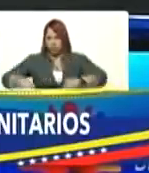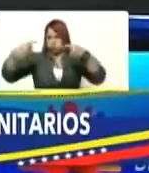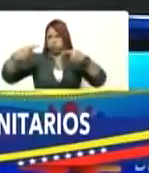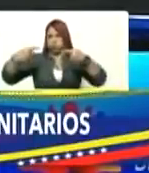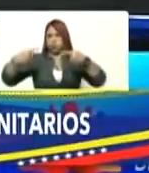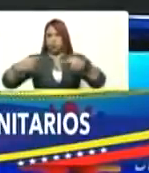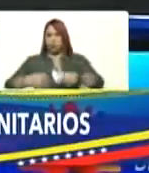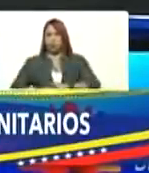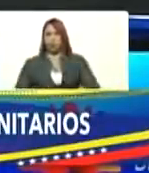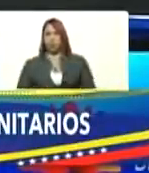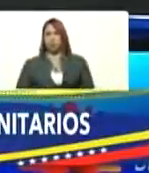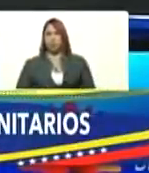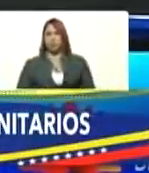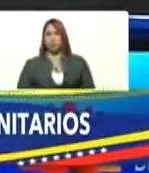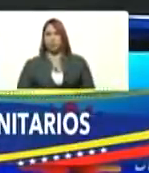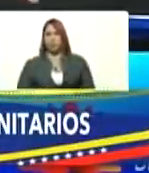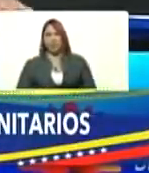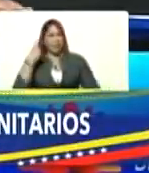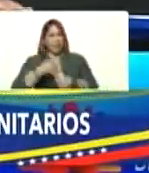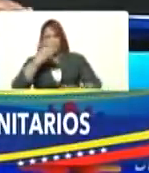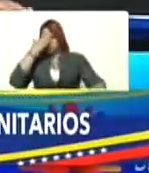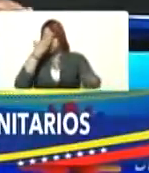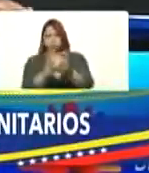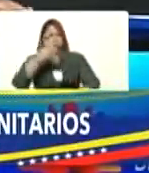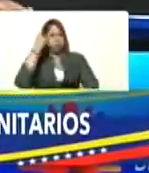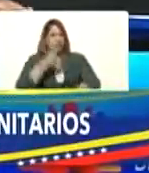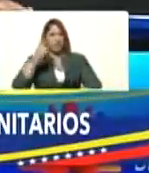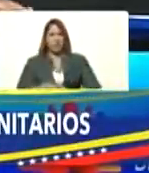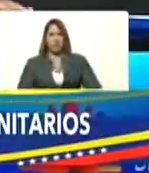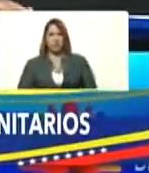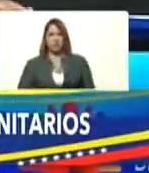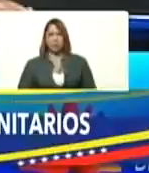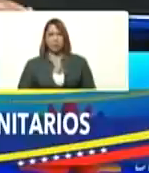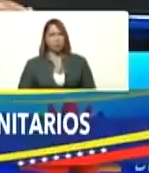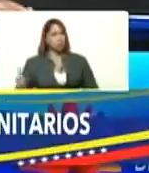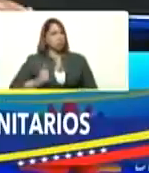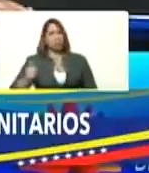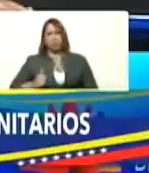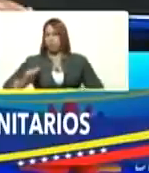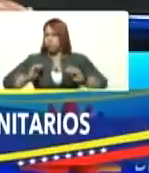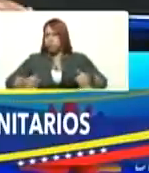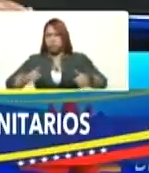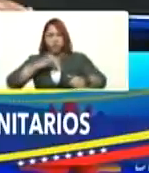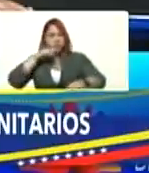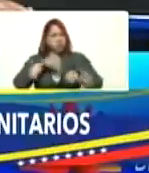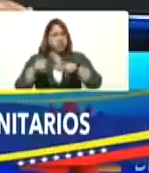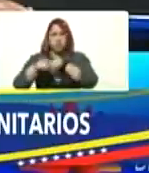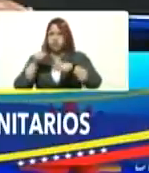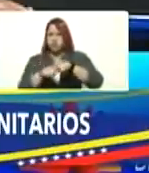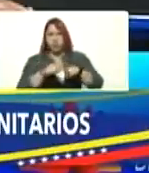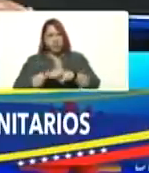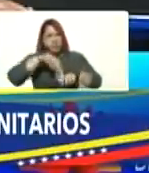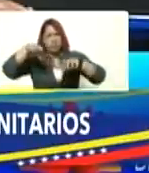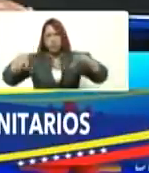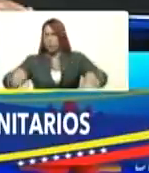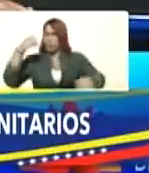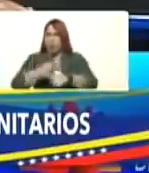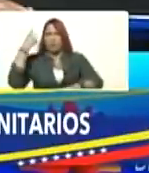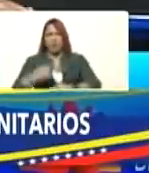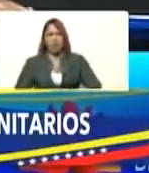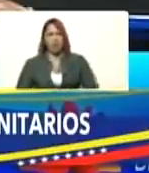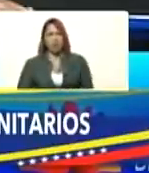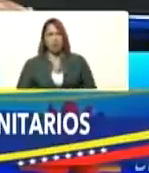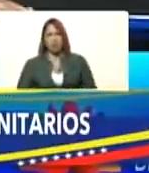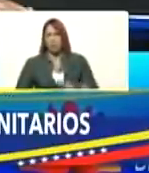enfrentamiento. Eso hay que enfrentarlo de frente. Aquel que empiece con intriga, con divisionismo,